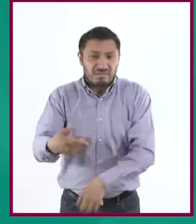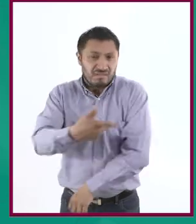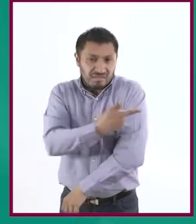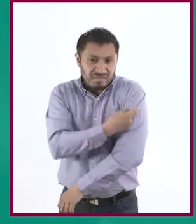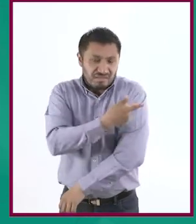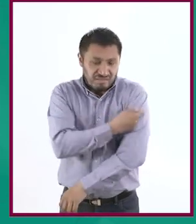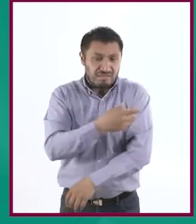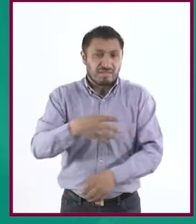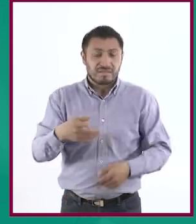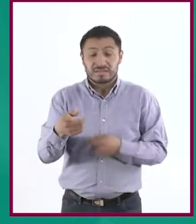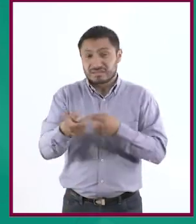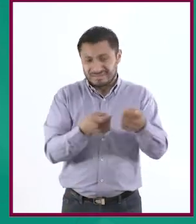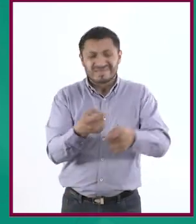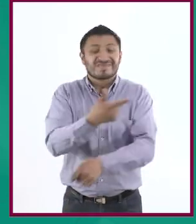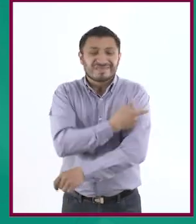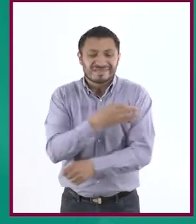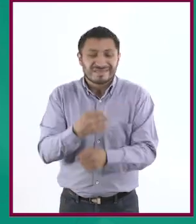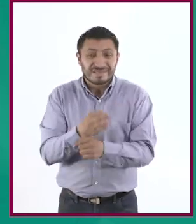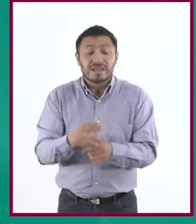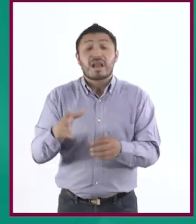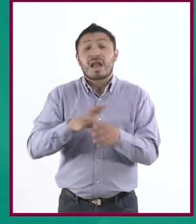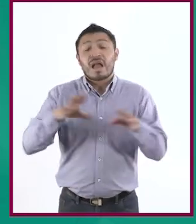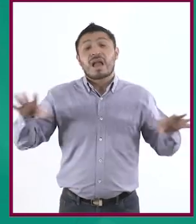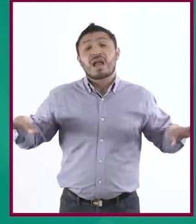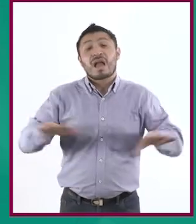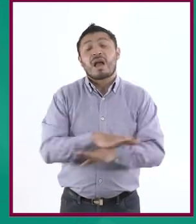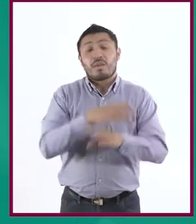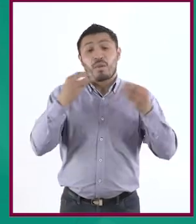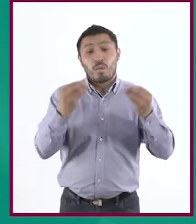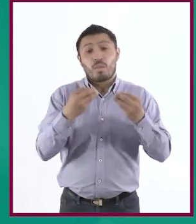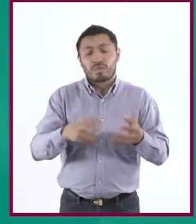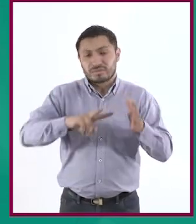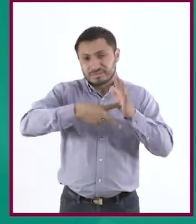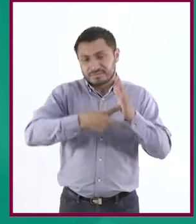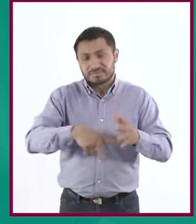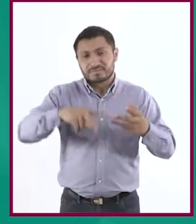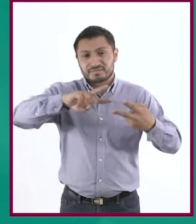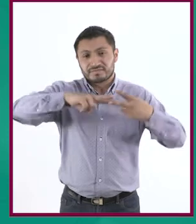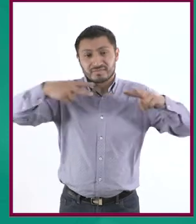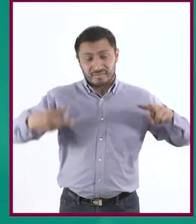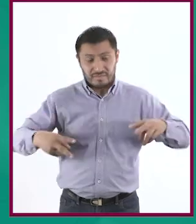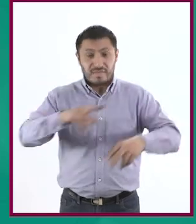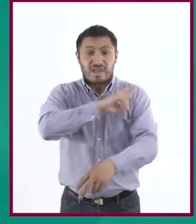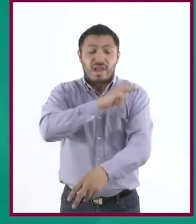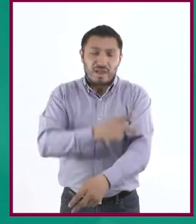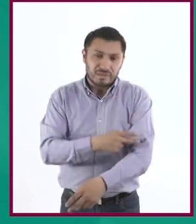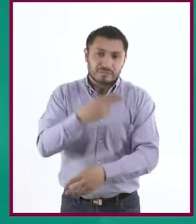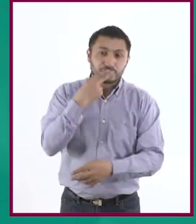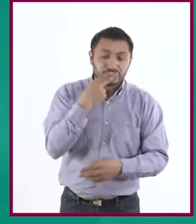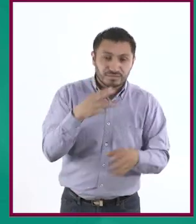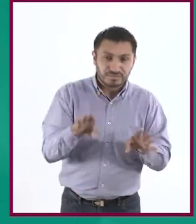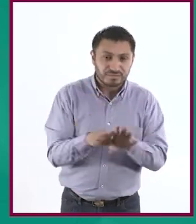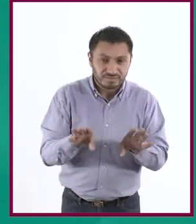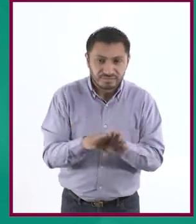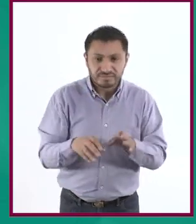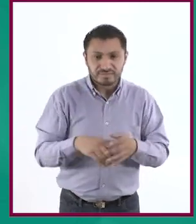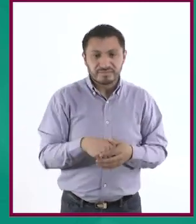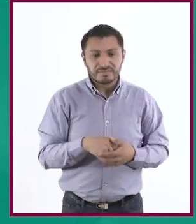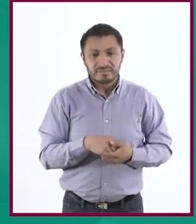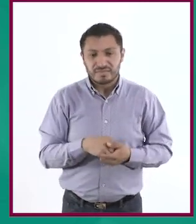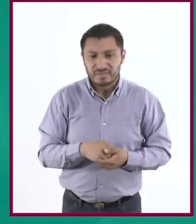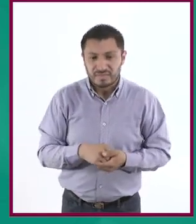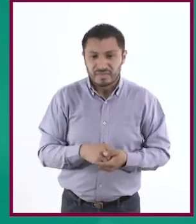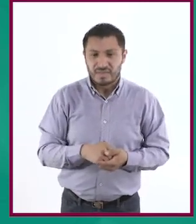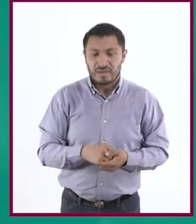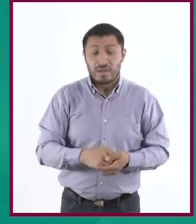ahora que andamos con el programa de las vacunas, pues se revolucionó mucho con la ingeniería genética, con poder usar, es más,